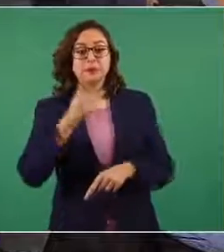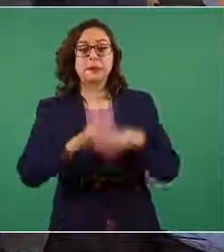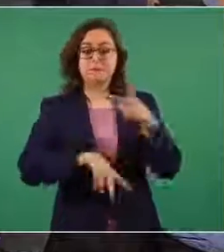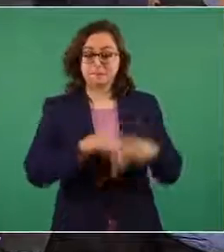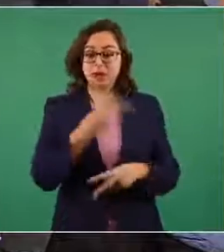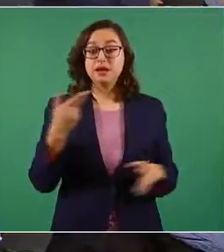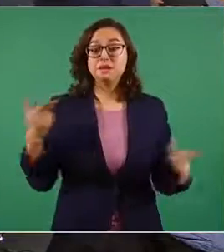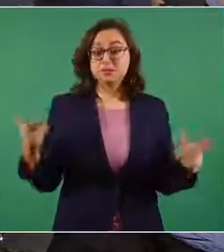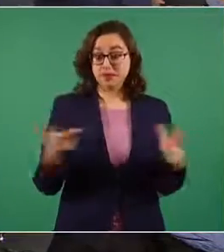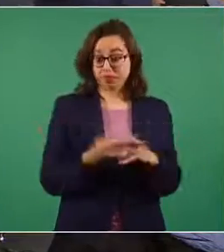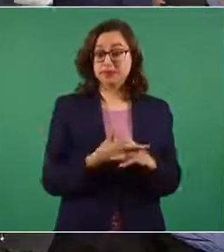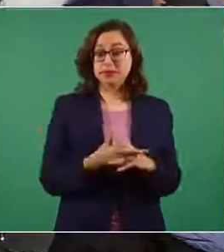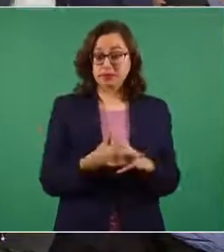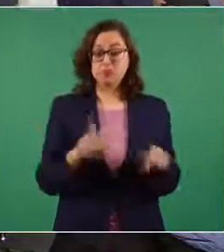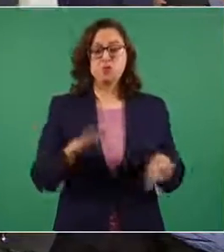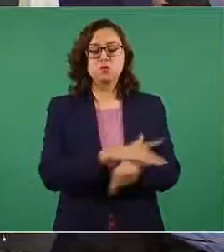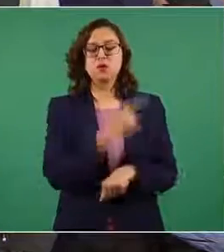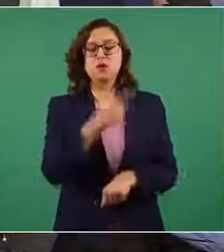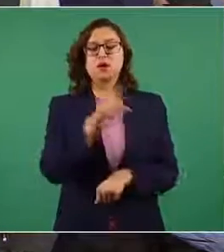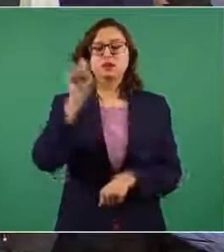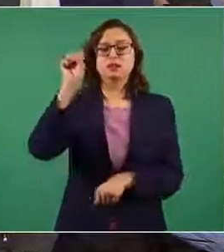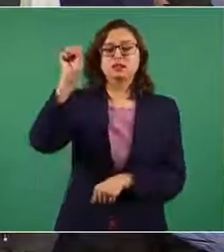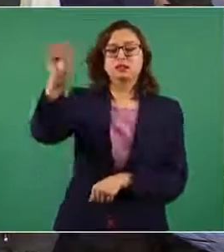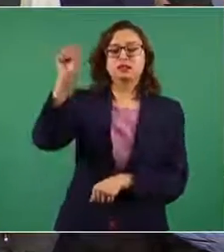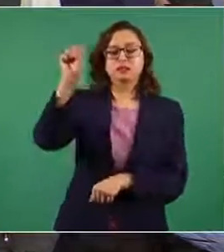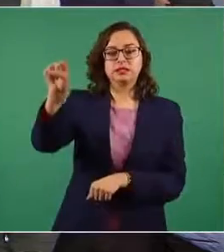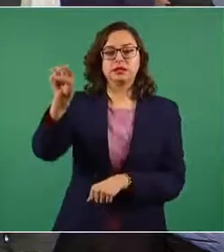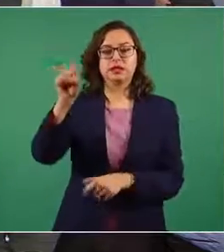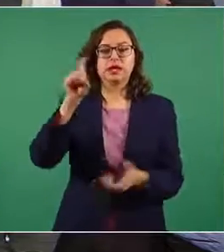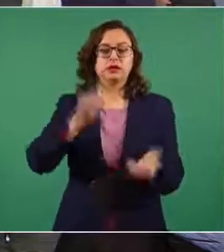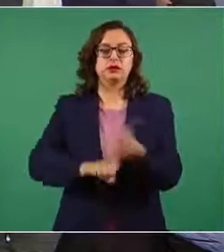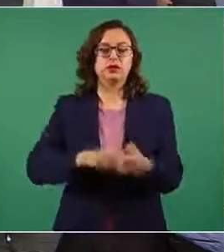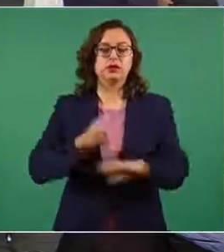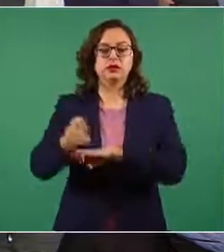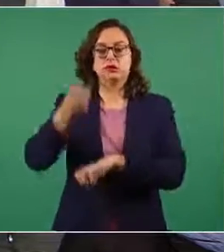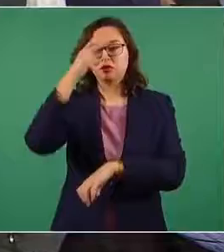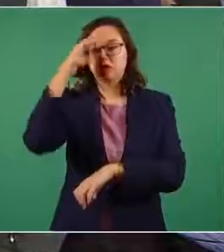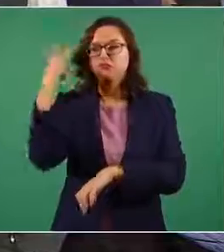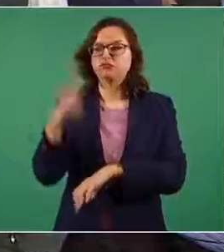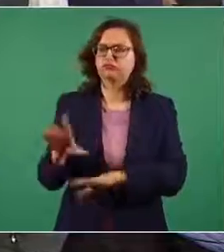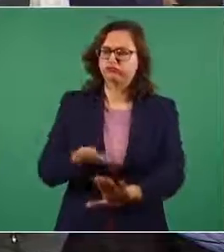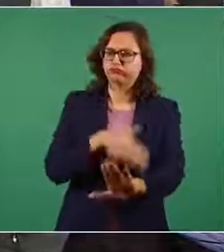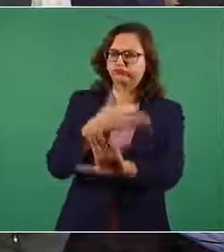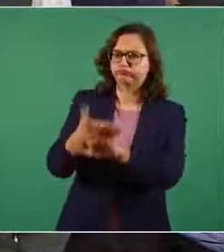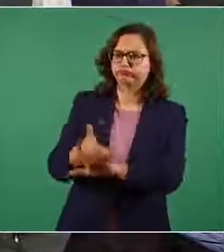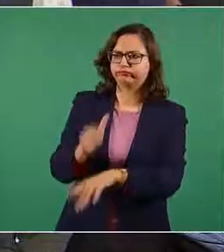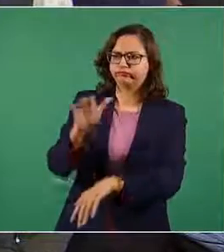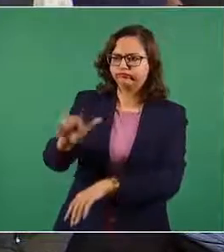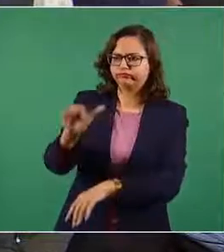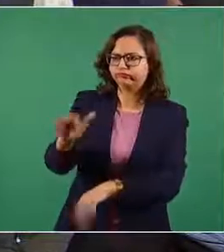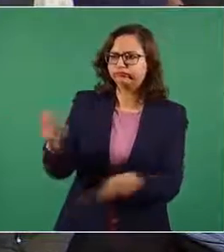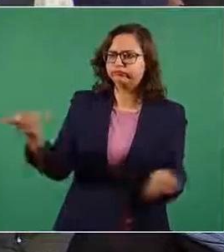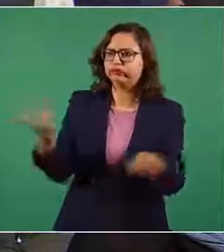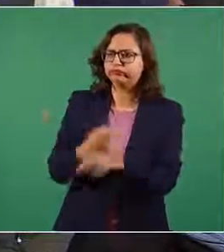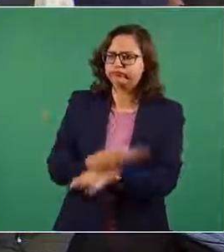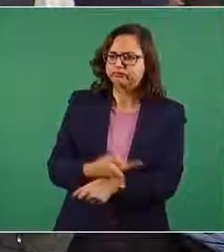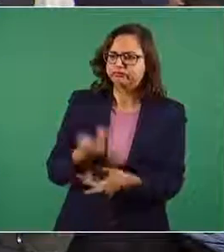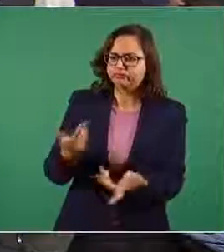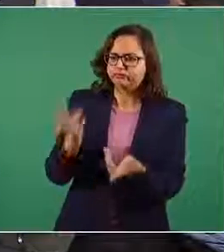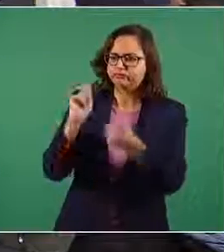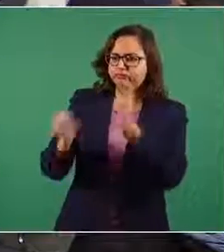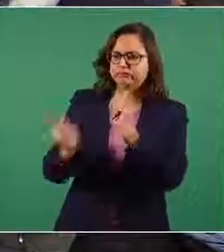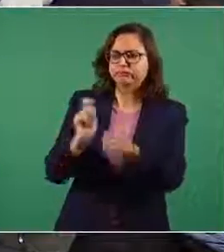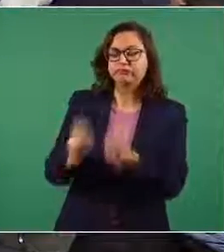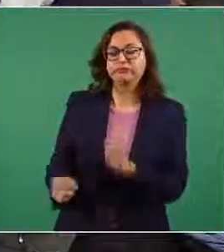se atrevió a cuestionar al Sindicato Único de Trabajadores del Estado de México en el Pleno, y sin embargo, bueno,